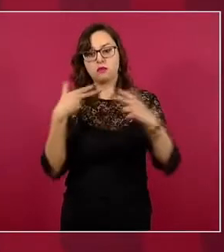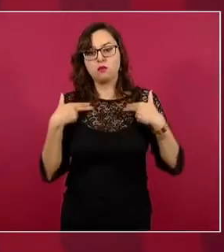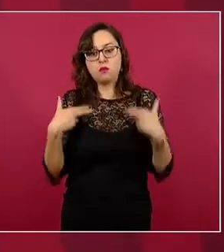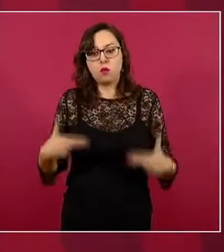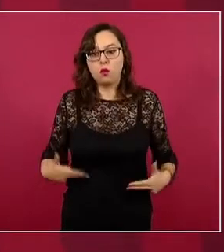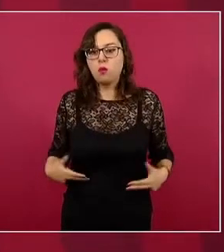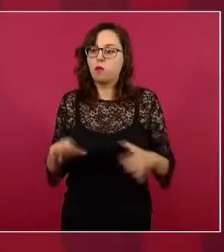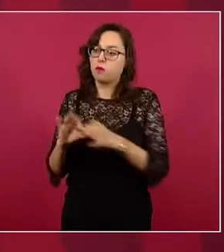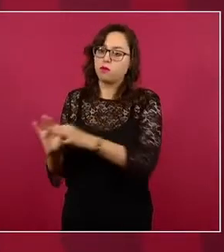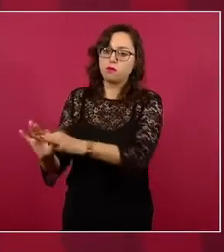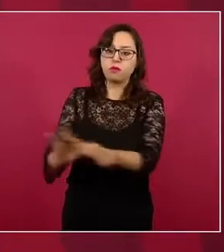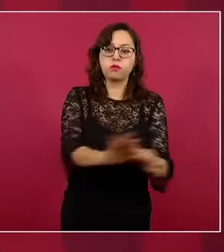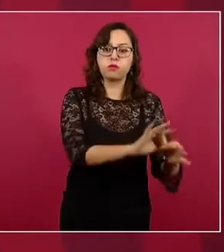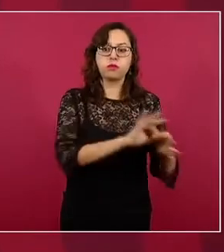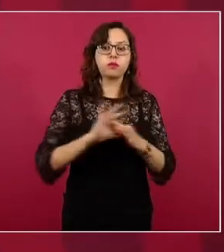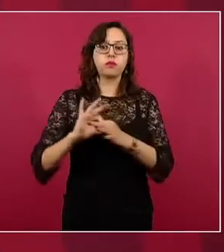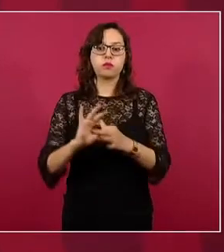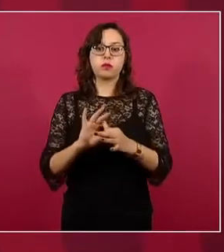fraterna,